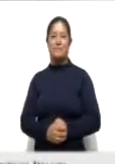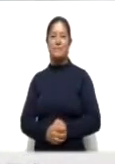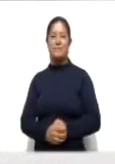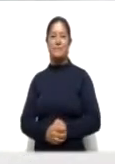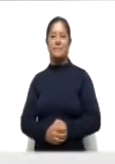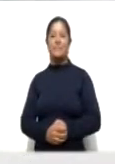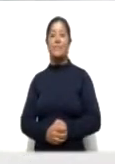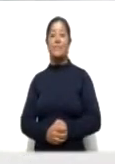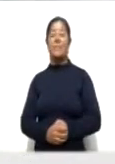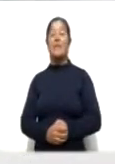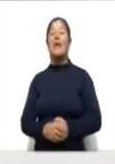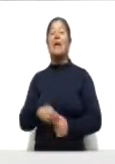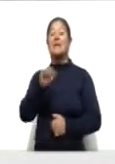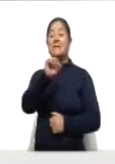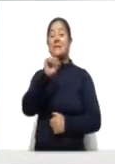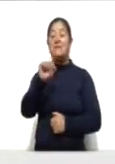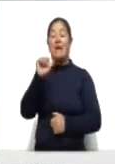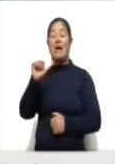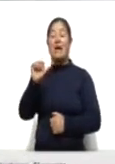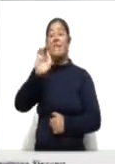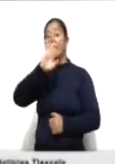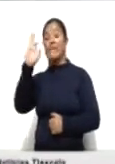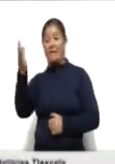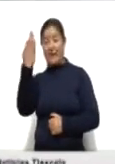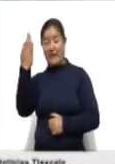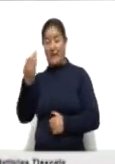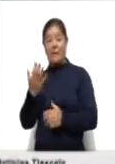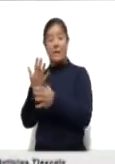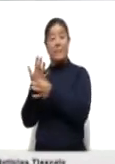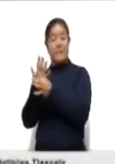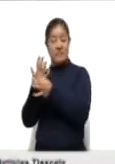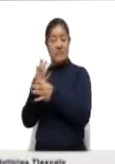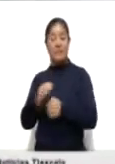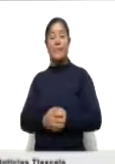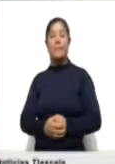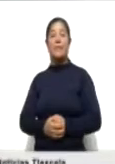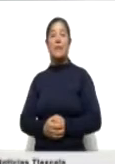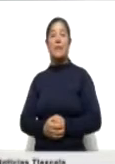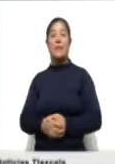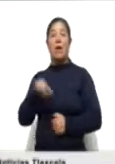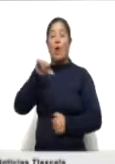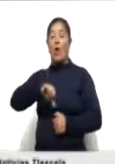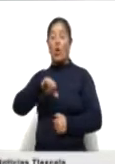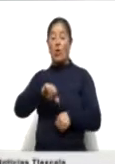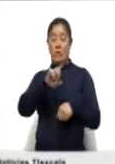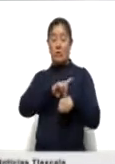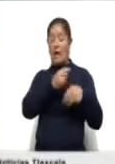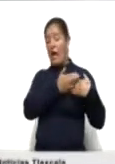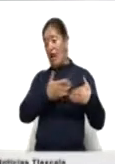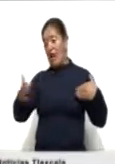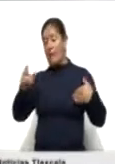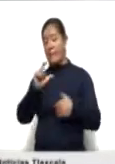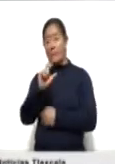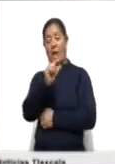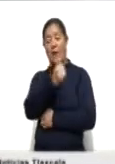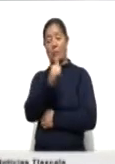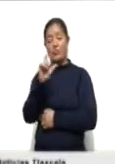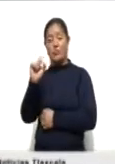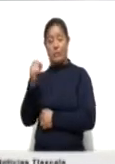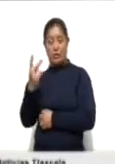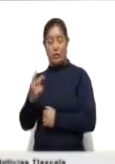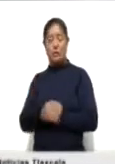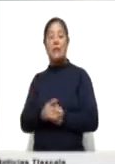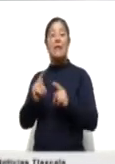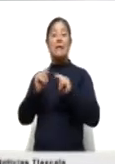Y es que la Secretaría de Salud Federal dio a conocer que a partir del día de hoy y hasta el 22 de agosto,